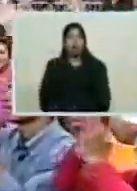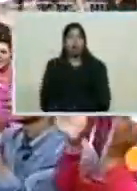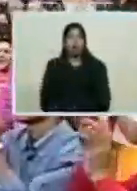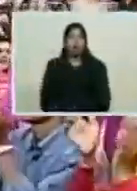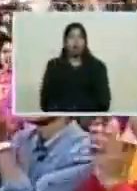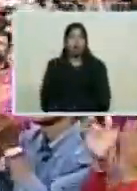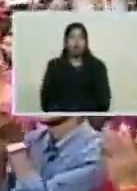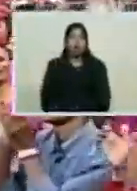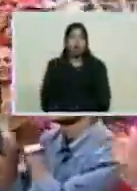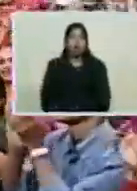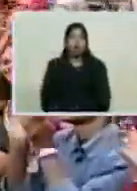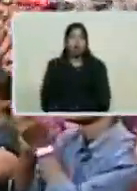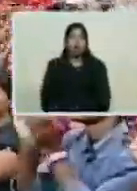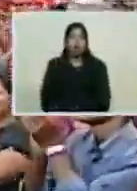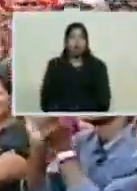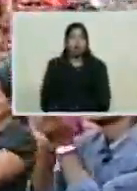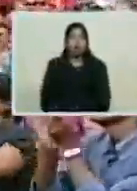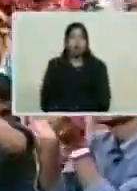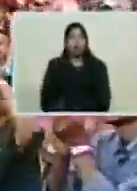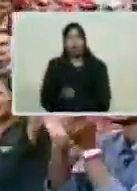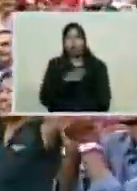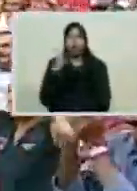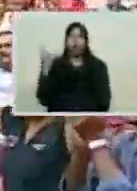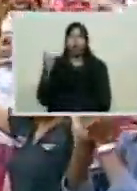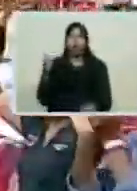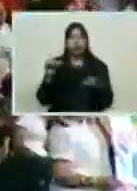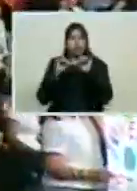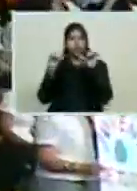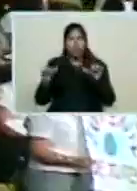vida de todo el sector educativo.